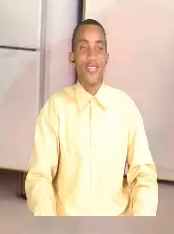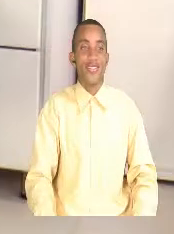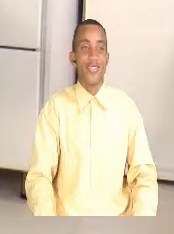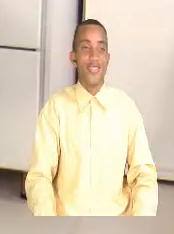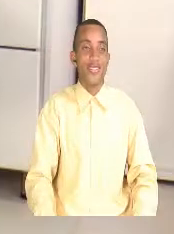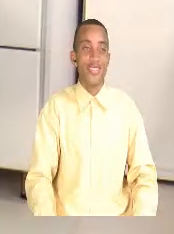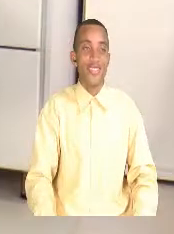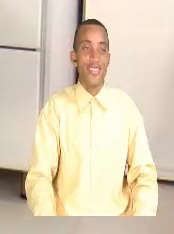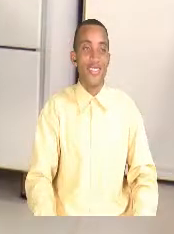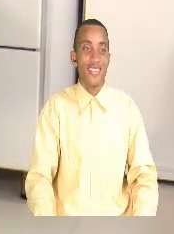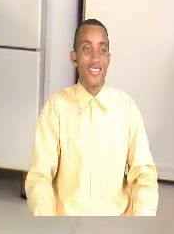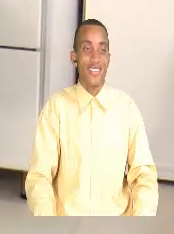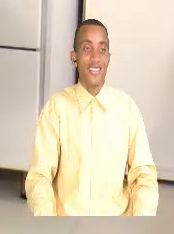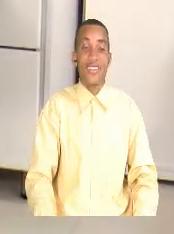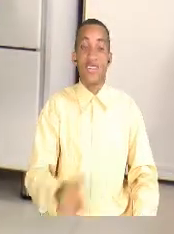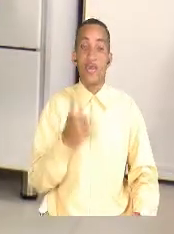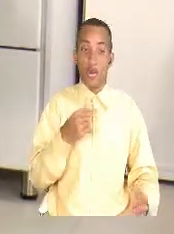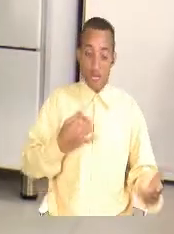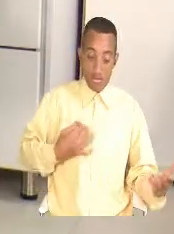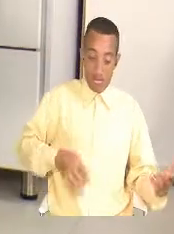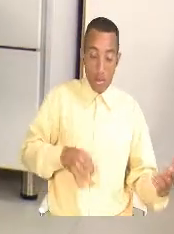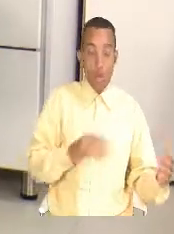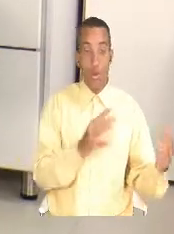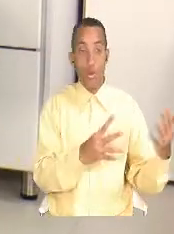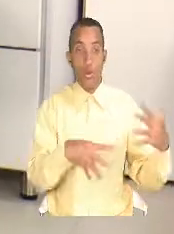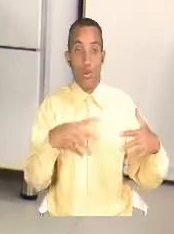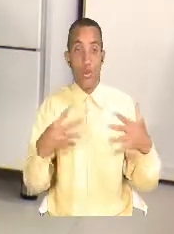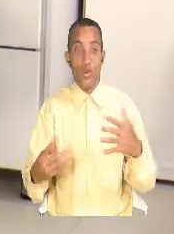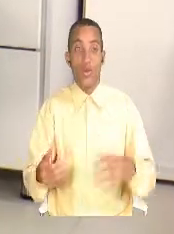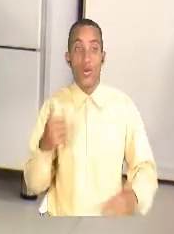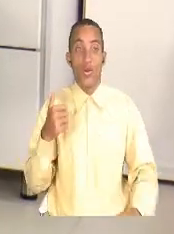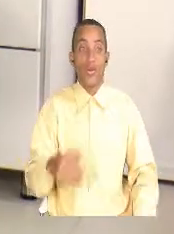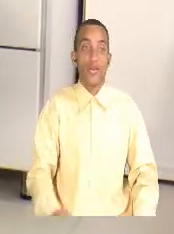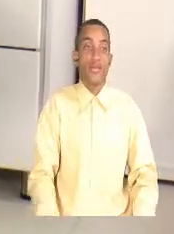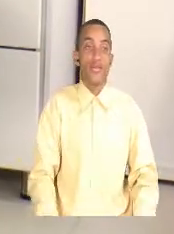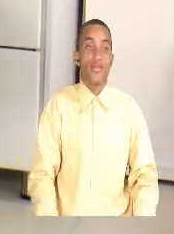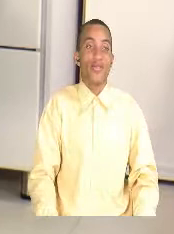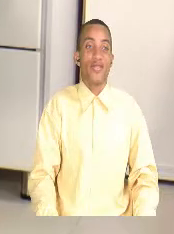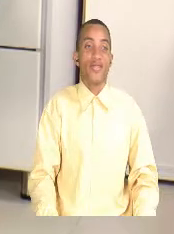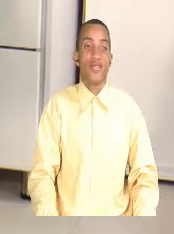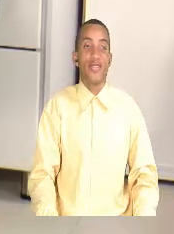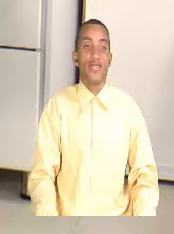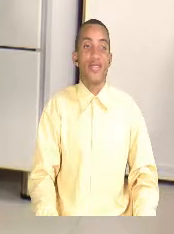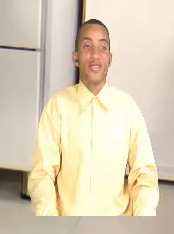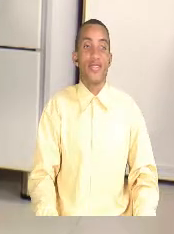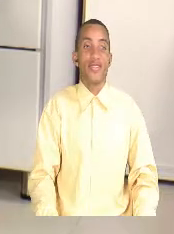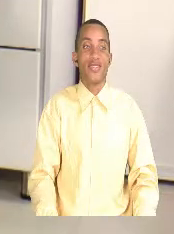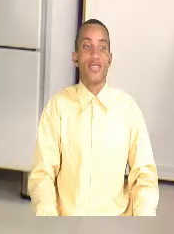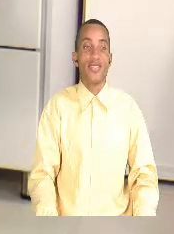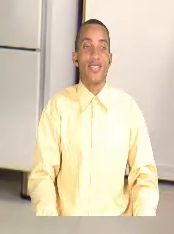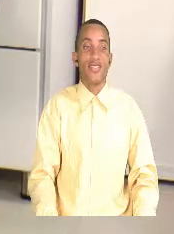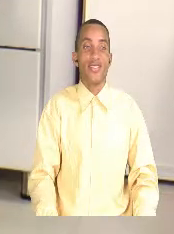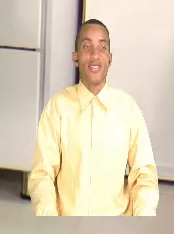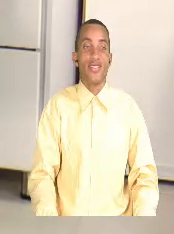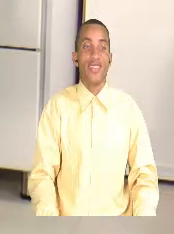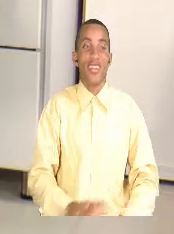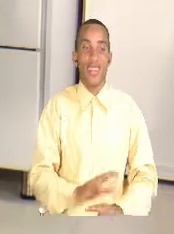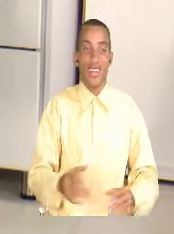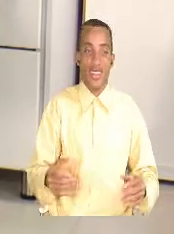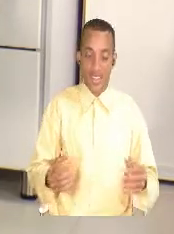Genial, genial, genial. Buen ritmo. Sí, vean, acá como pueden ver, amigos y gente en casa, estoy adicionando ya